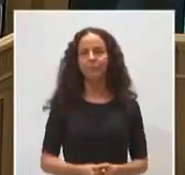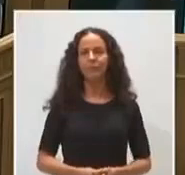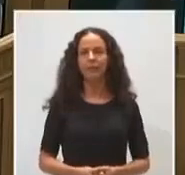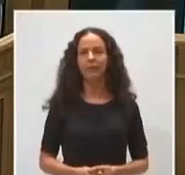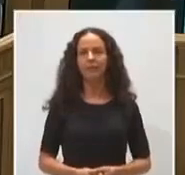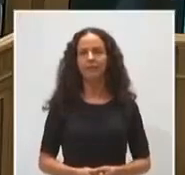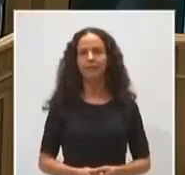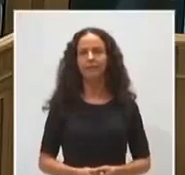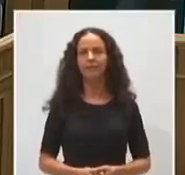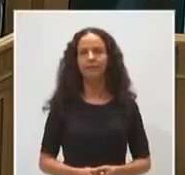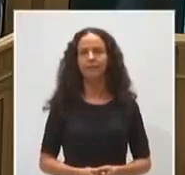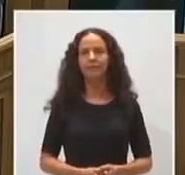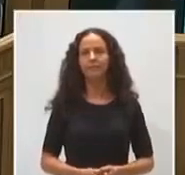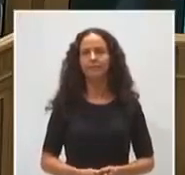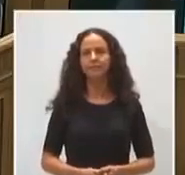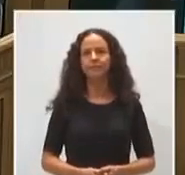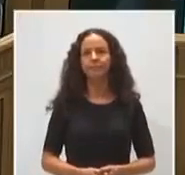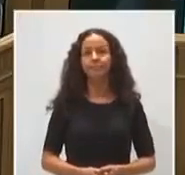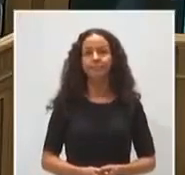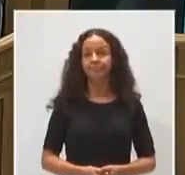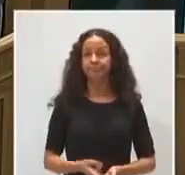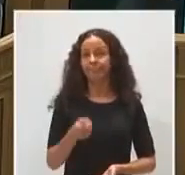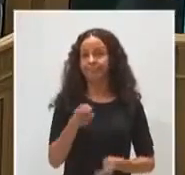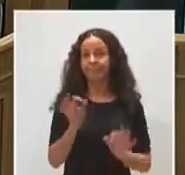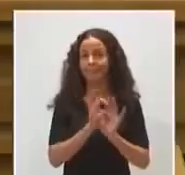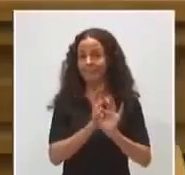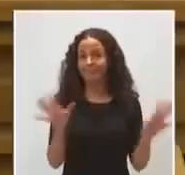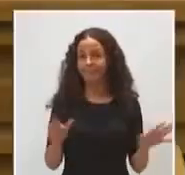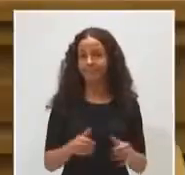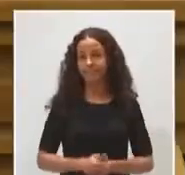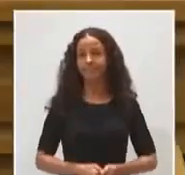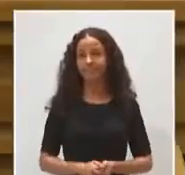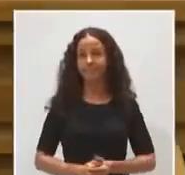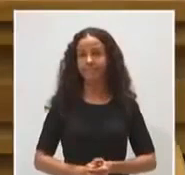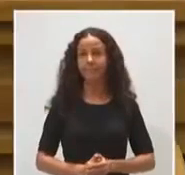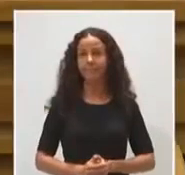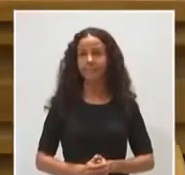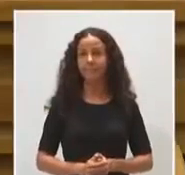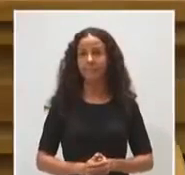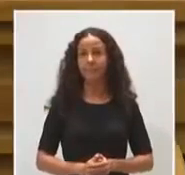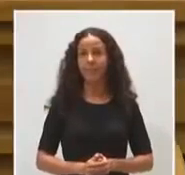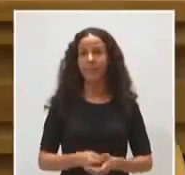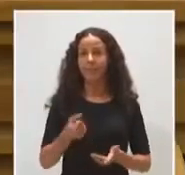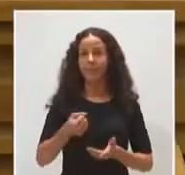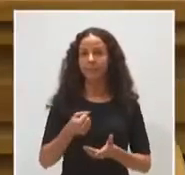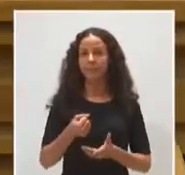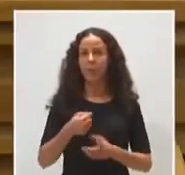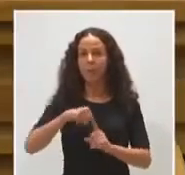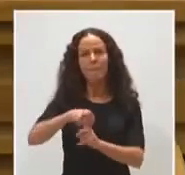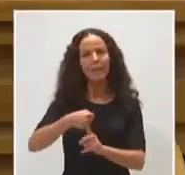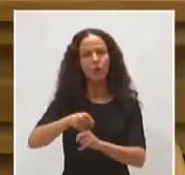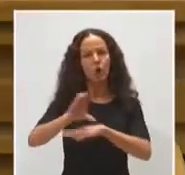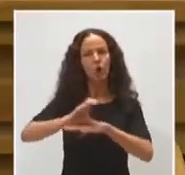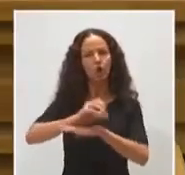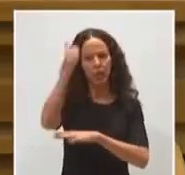eso no se no se puede obviar y eso tiene mucho que ver con la presión a la que está sometido un consejero de acción de en